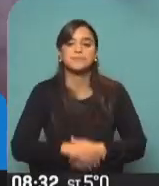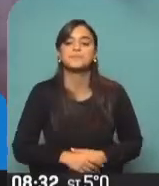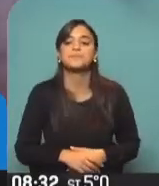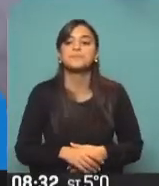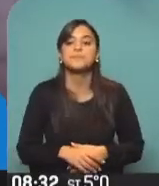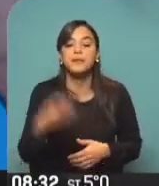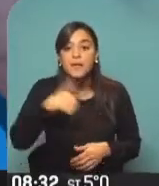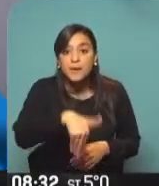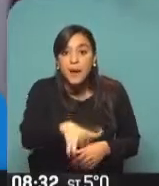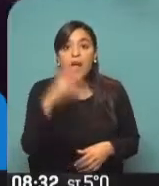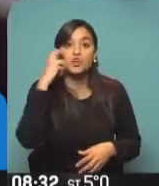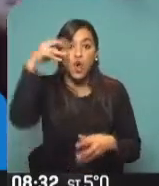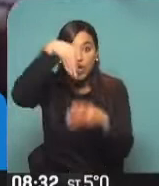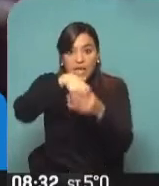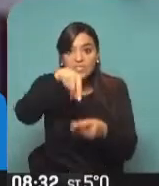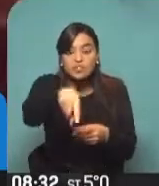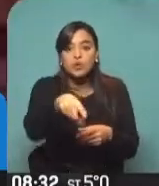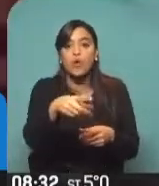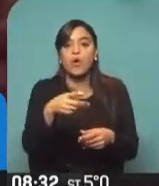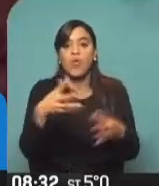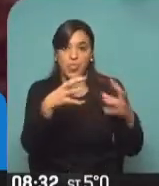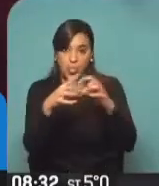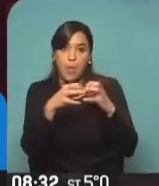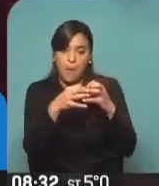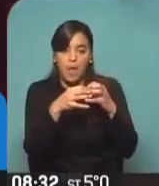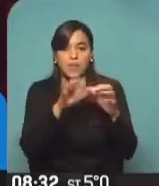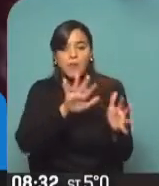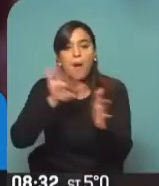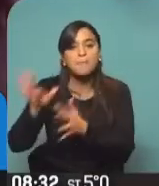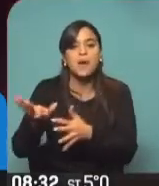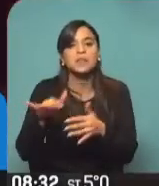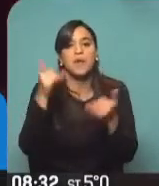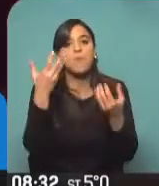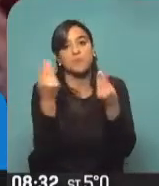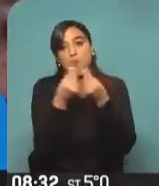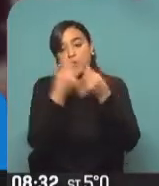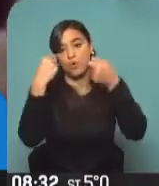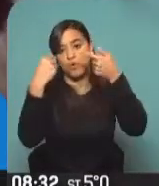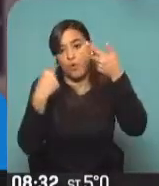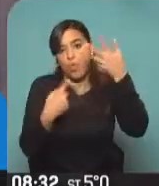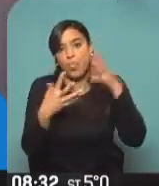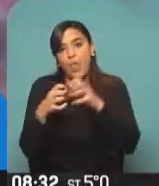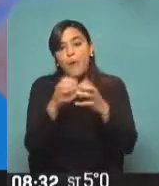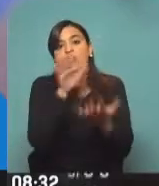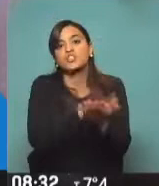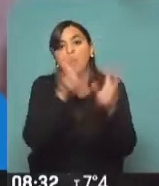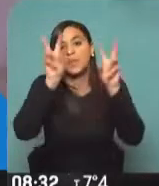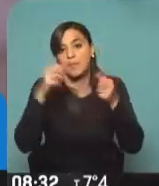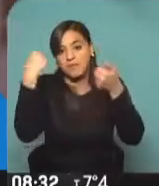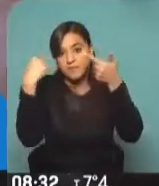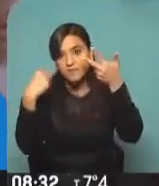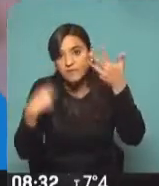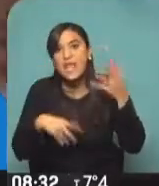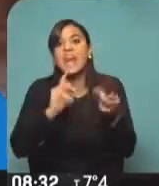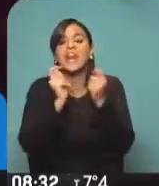congreso donde se esperan más allá de este debate que se pueda dar grandes debates en torno a diferentes temas a diferentes